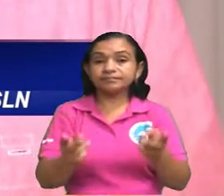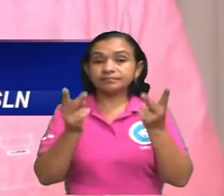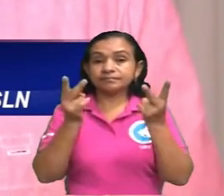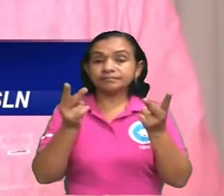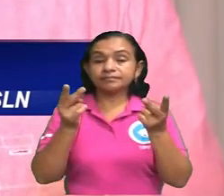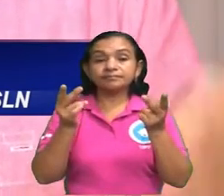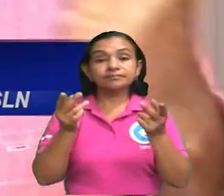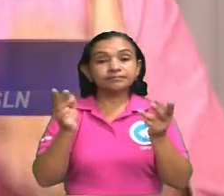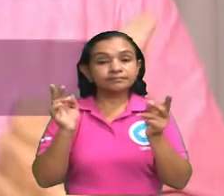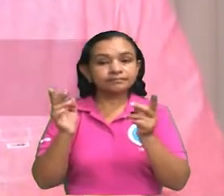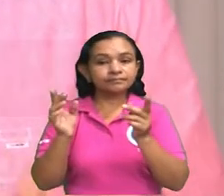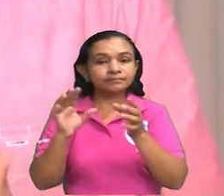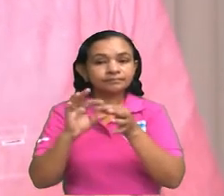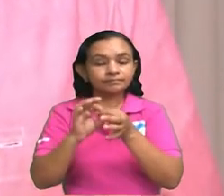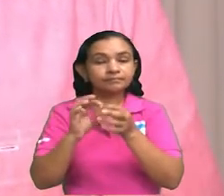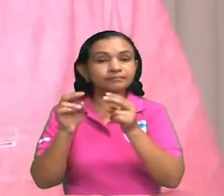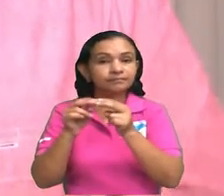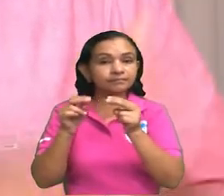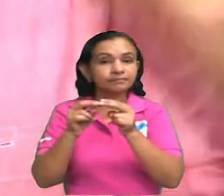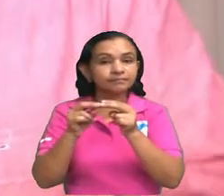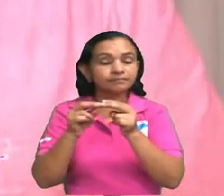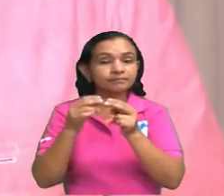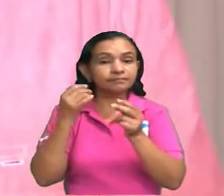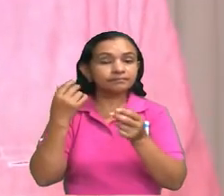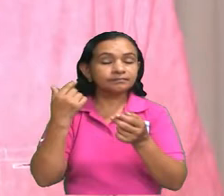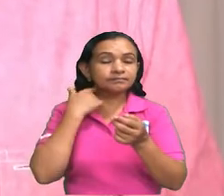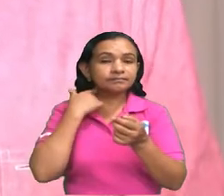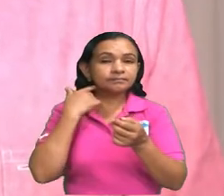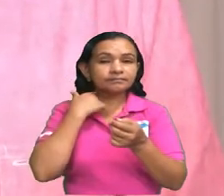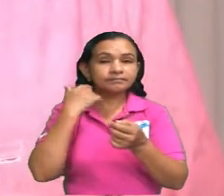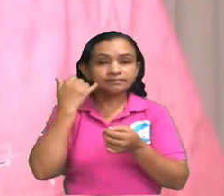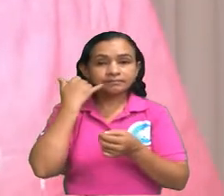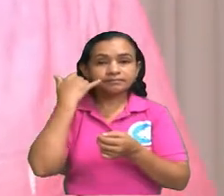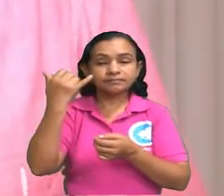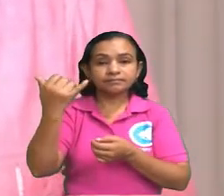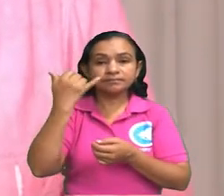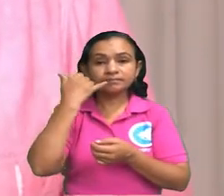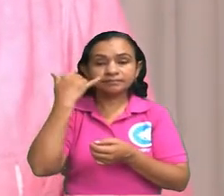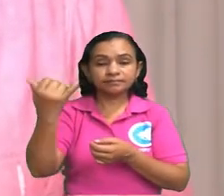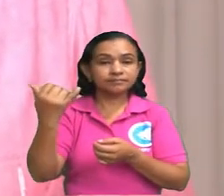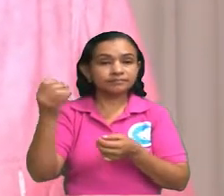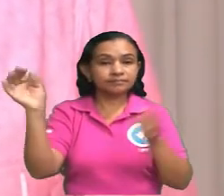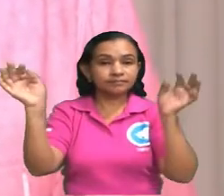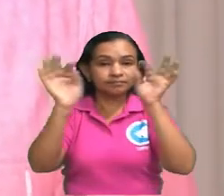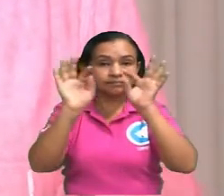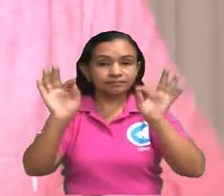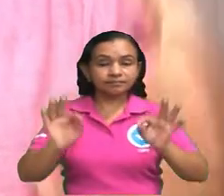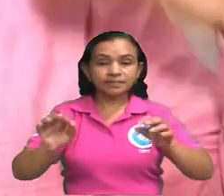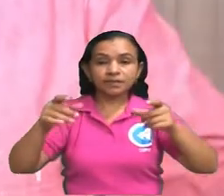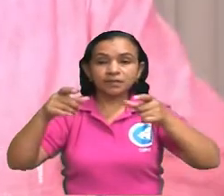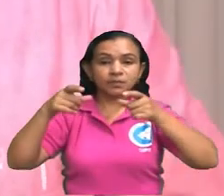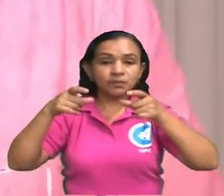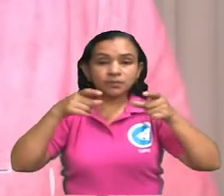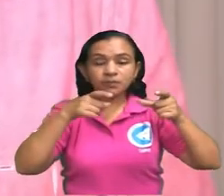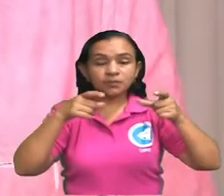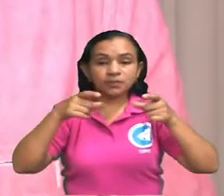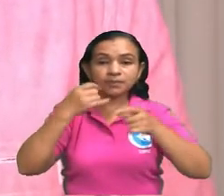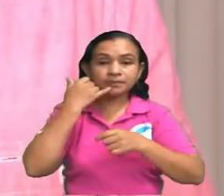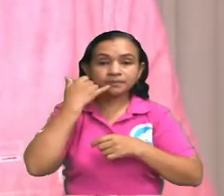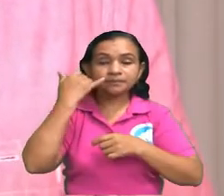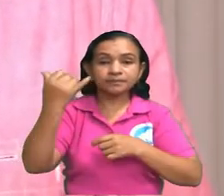eran muy cercanos, porque se llamaban todos los años, no solamente para felicitarse por el día de su cumpleaños, también se